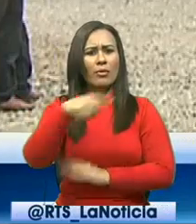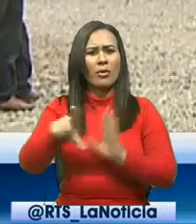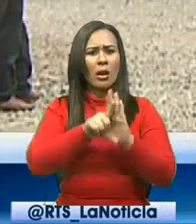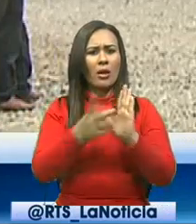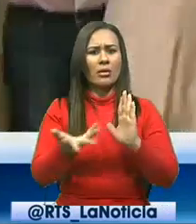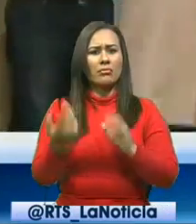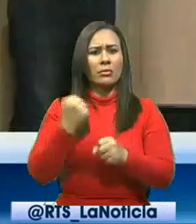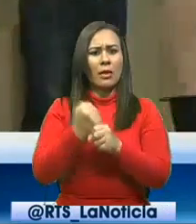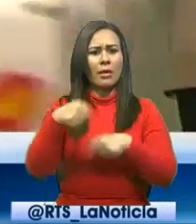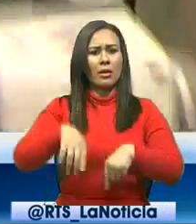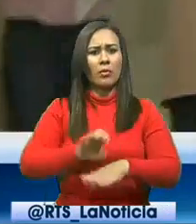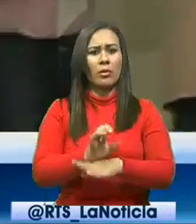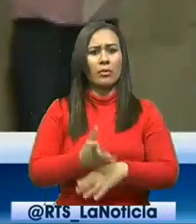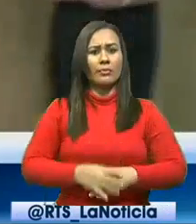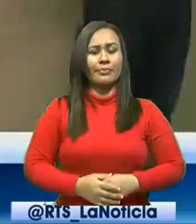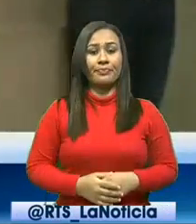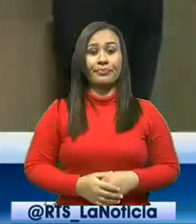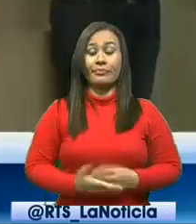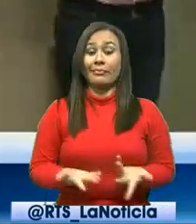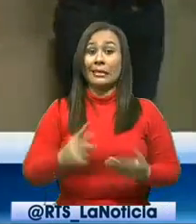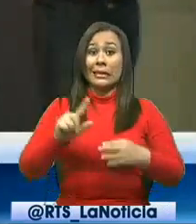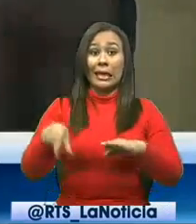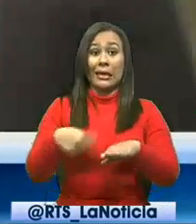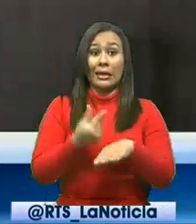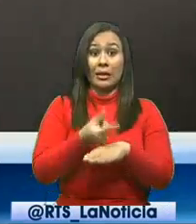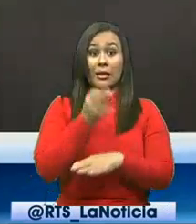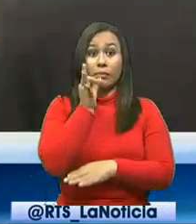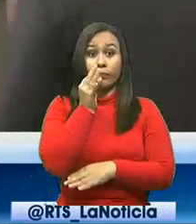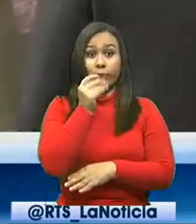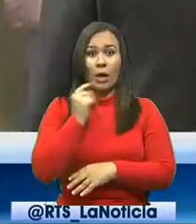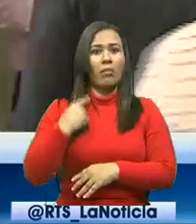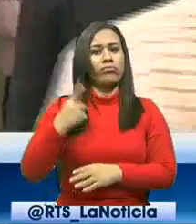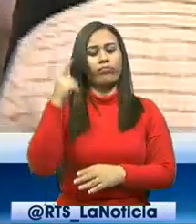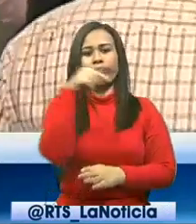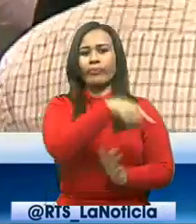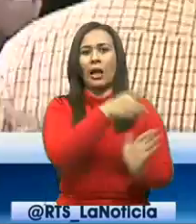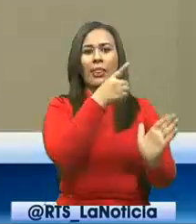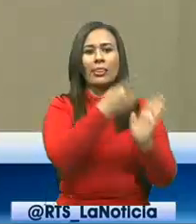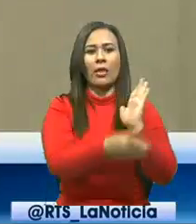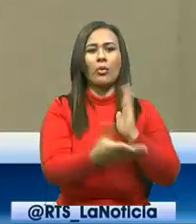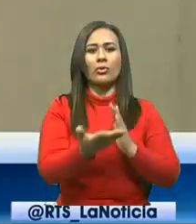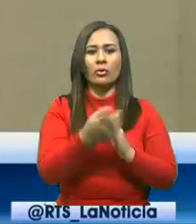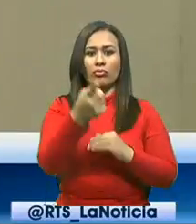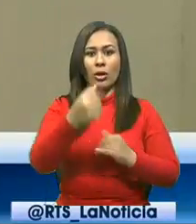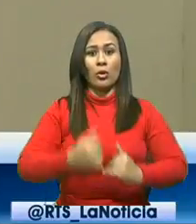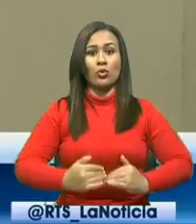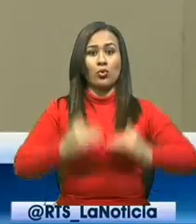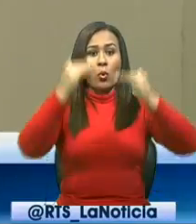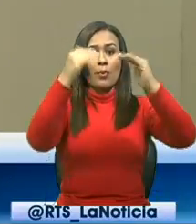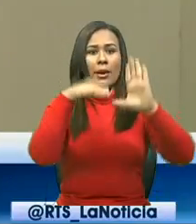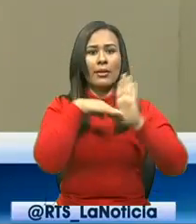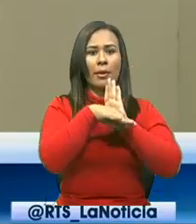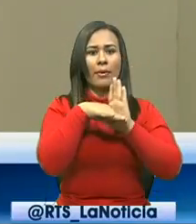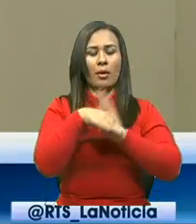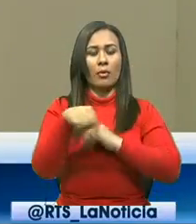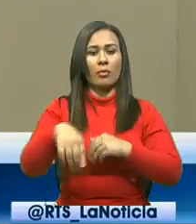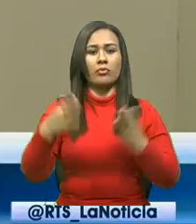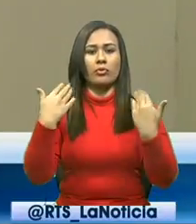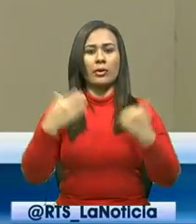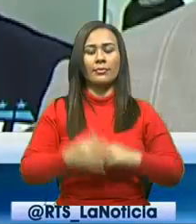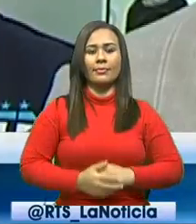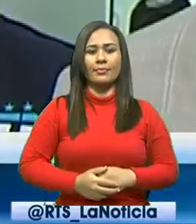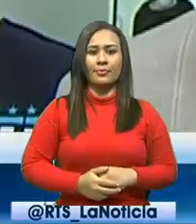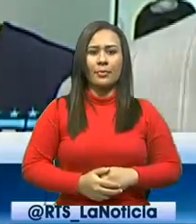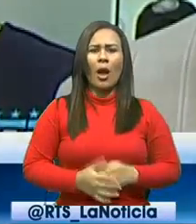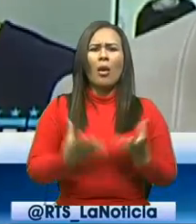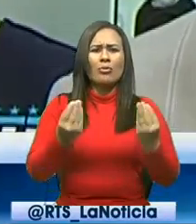país. El gerente de la ATM acudió a presentar una denuncia en la Intendencia de Bancos en Guayaquil. Por el tema de